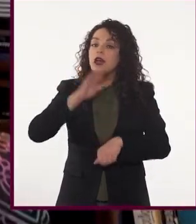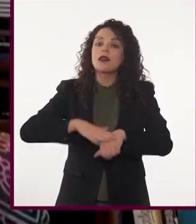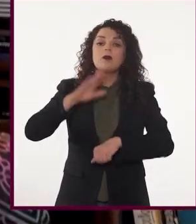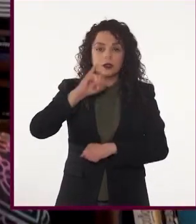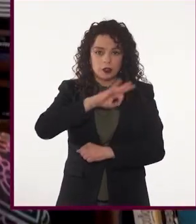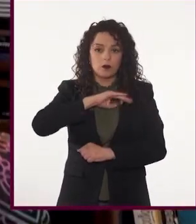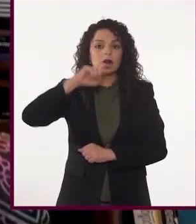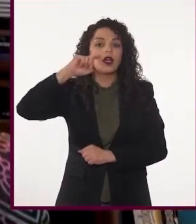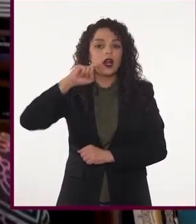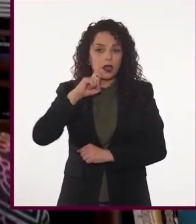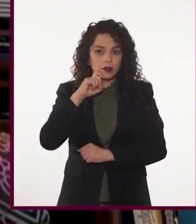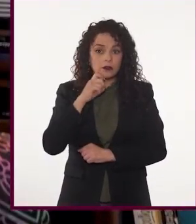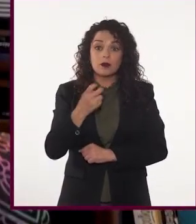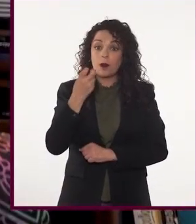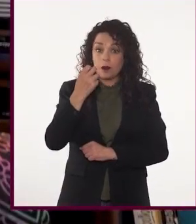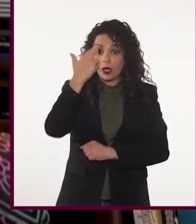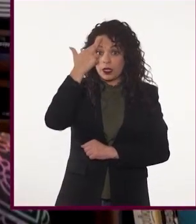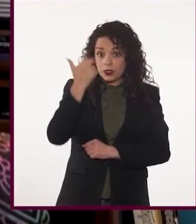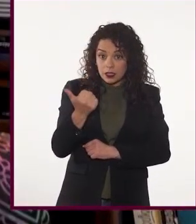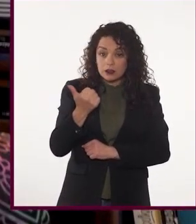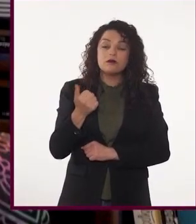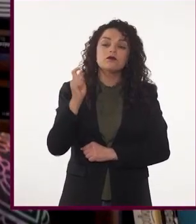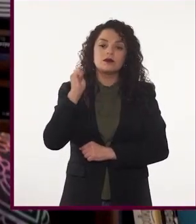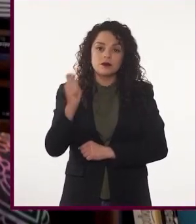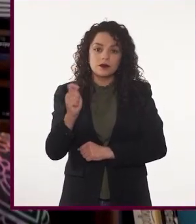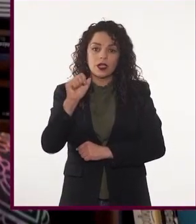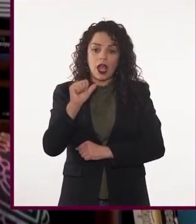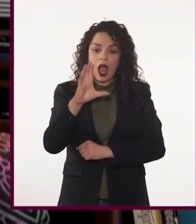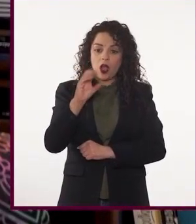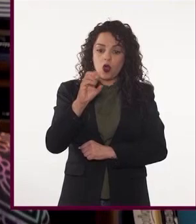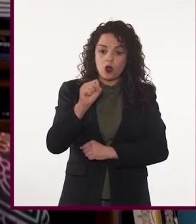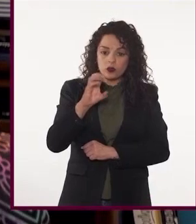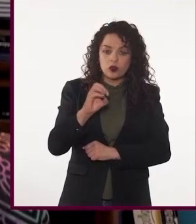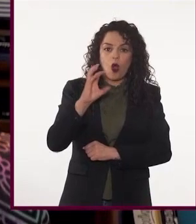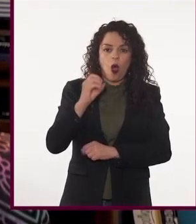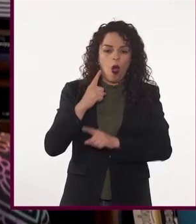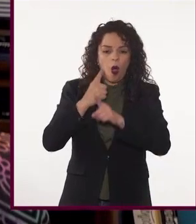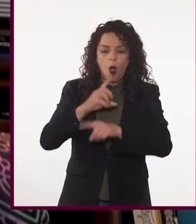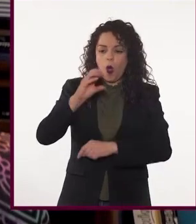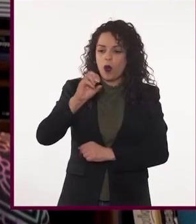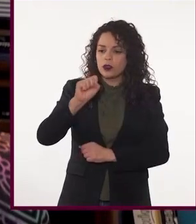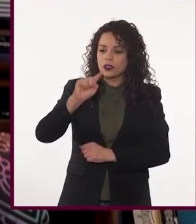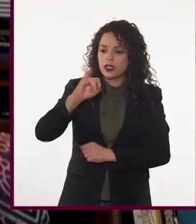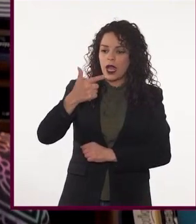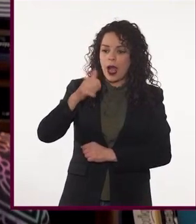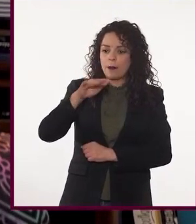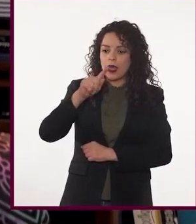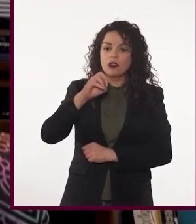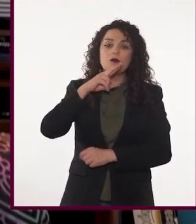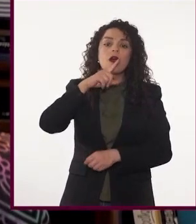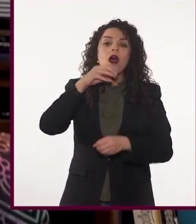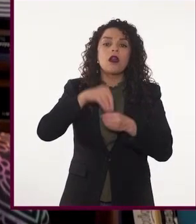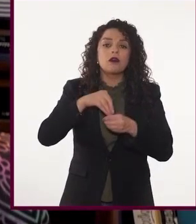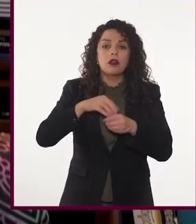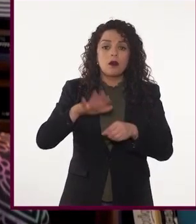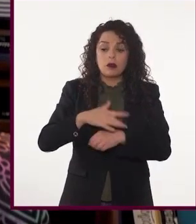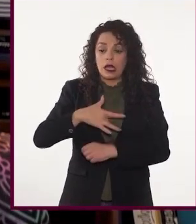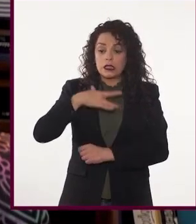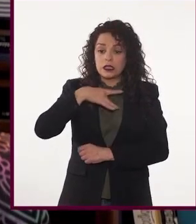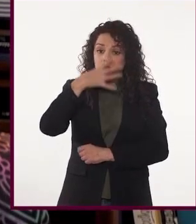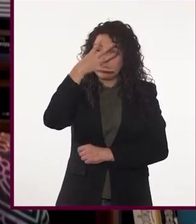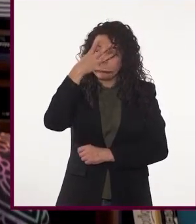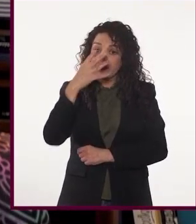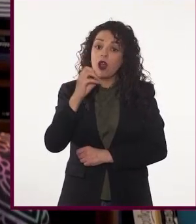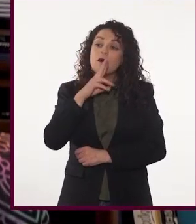matrimonial. Esto generó que los casos de acoso y hostigamiento se ocultaran, ya sea por vergüenza o para supuestamente conservar